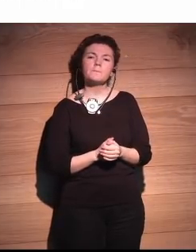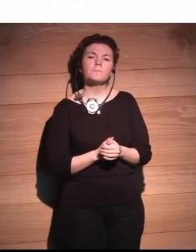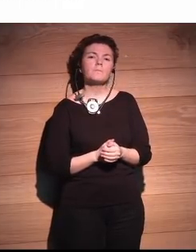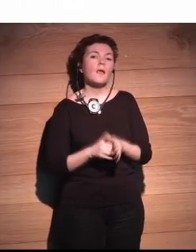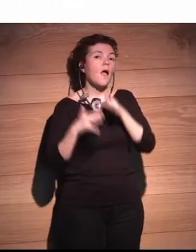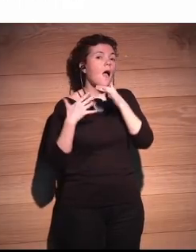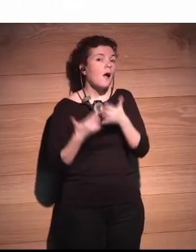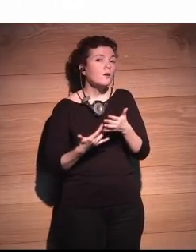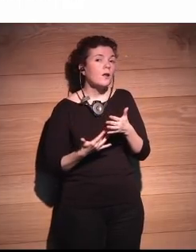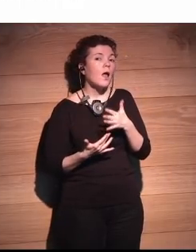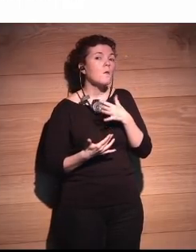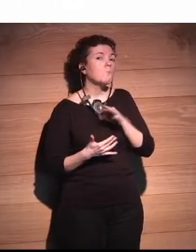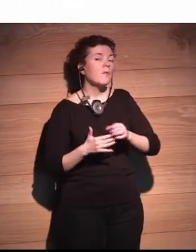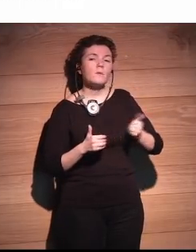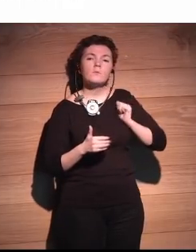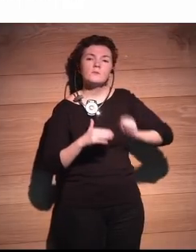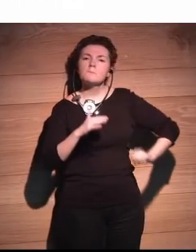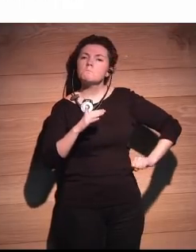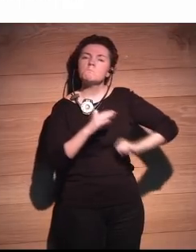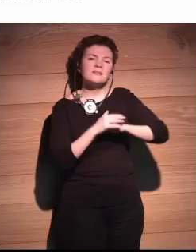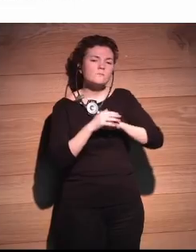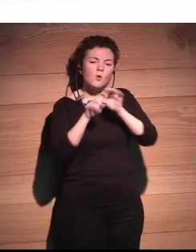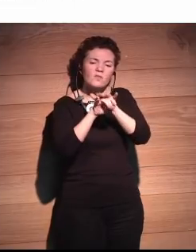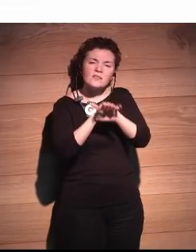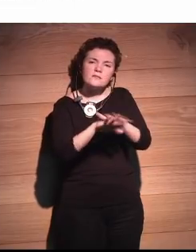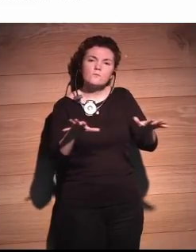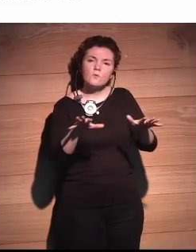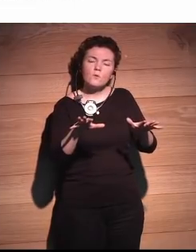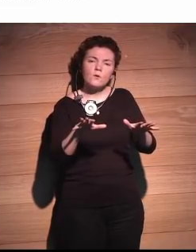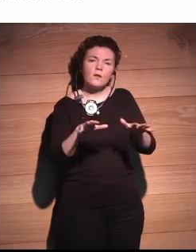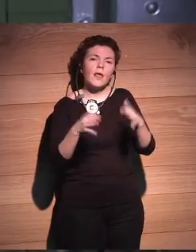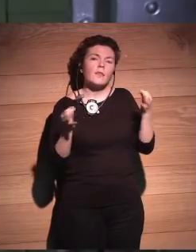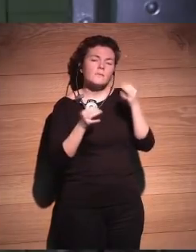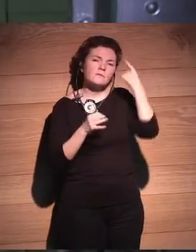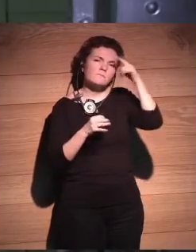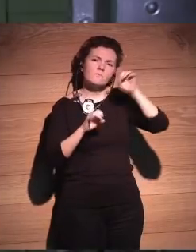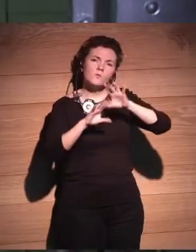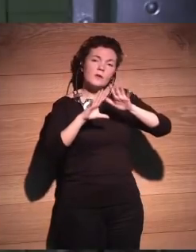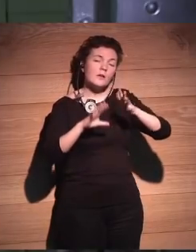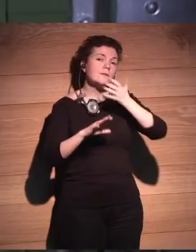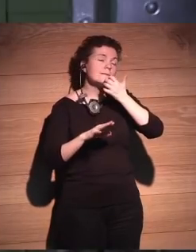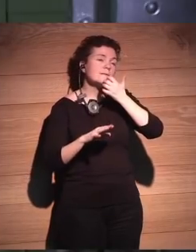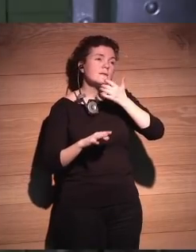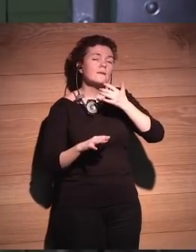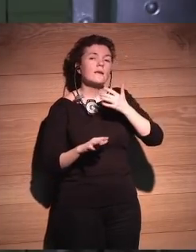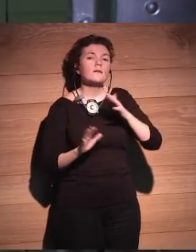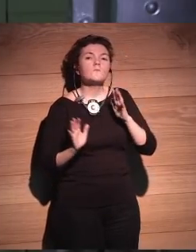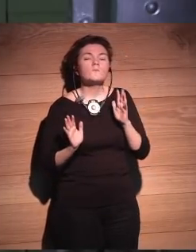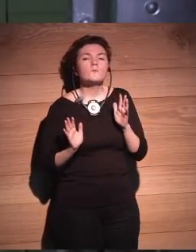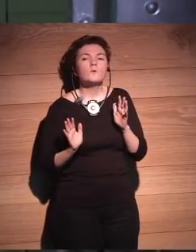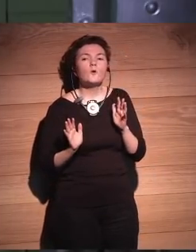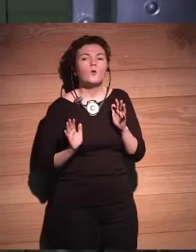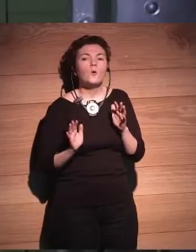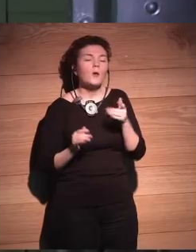ahora mismo podemos maximizar la distribución y hay que tener en cuenta que, bueno, si tomamos a lo mejor